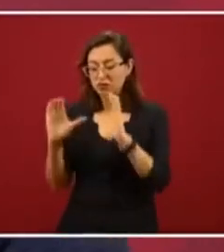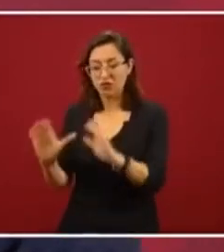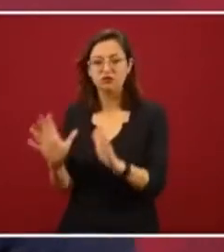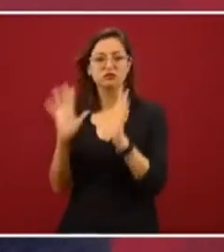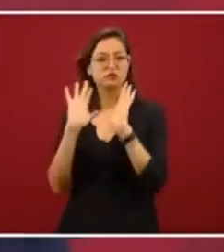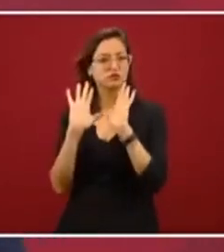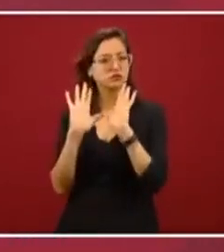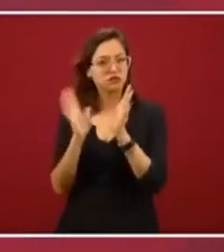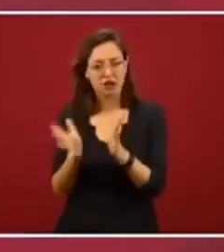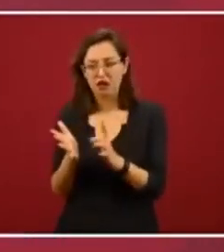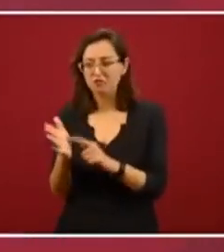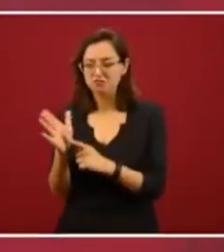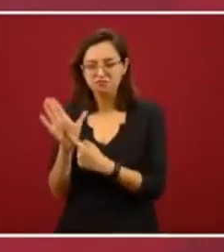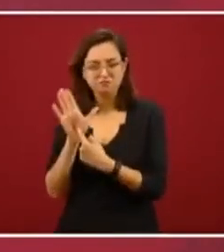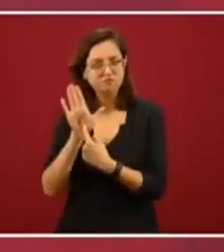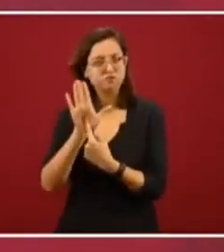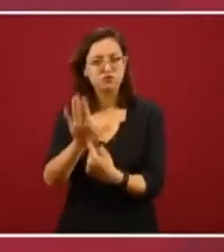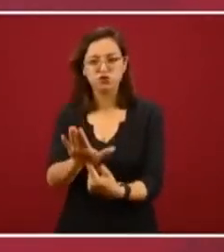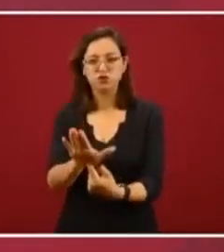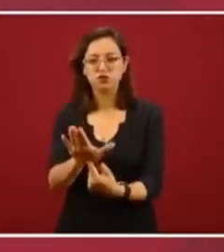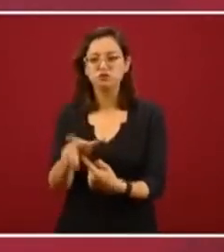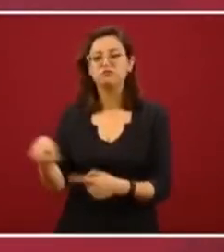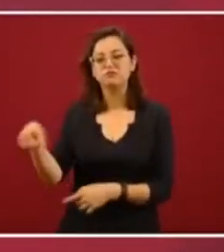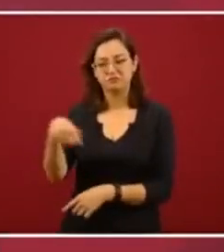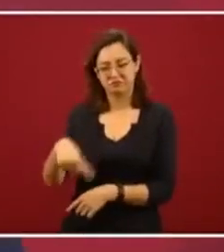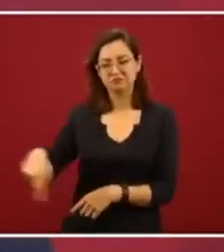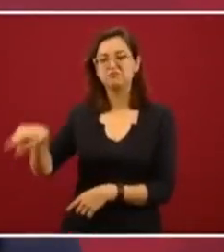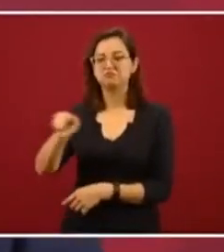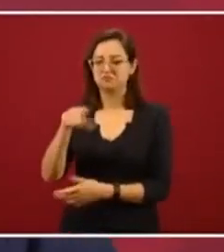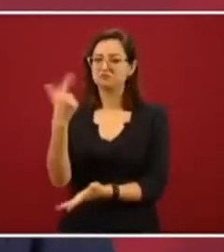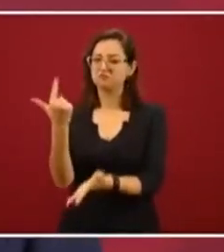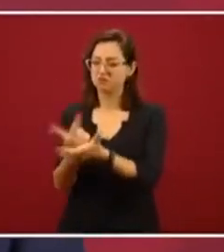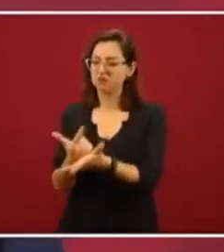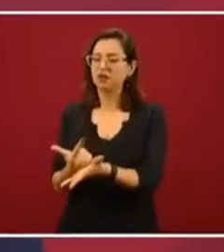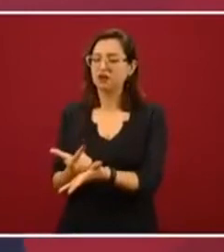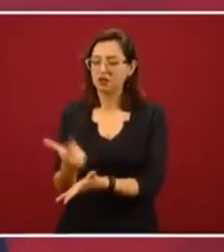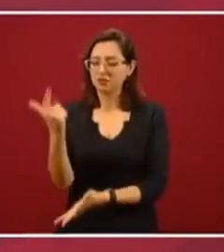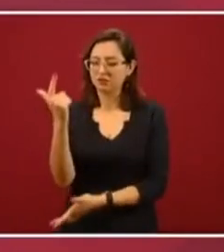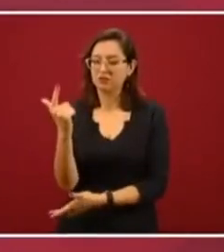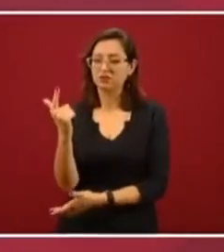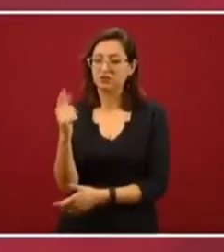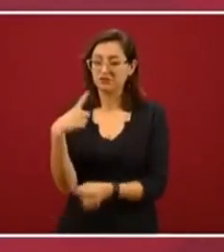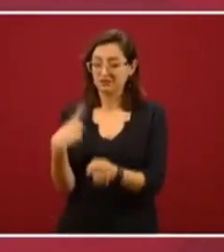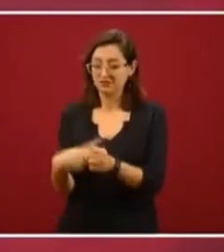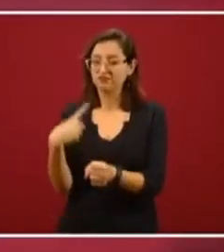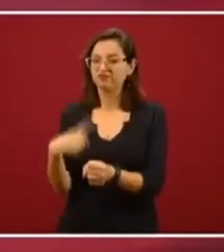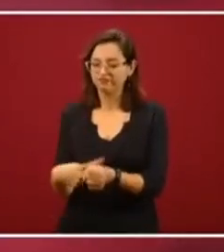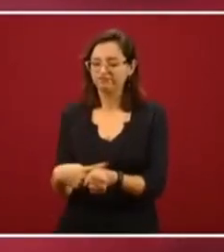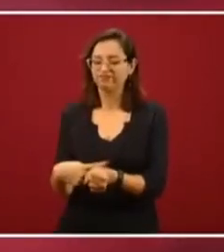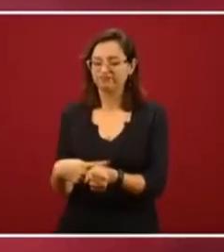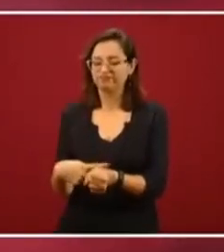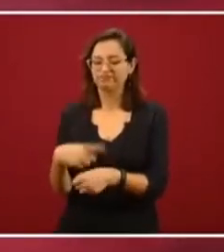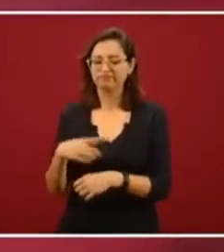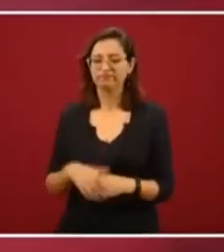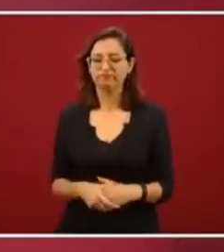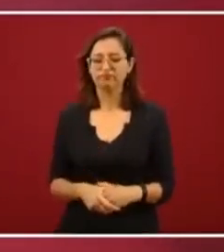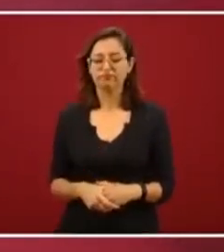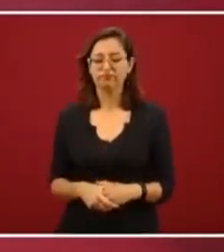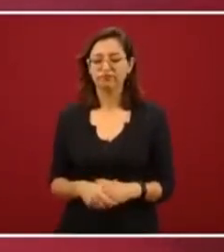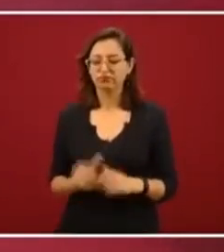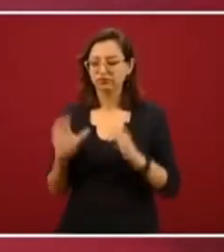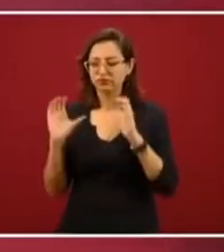demostrado que es a los que afecta más este virus.